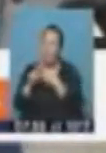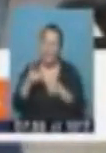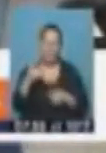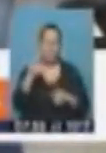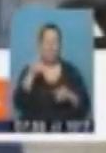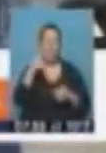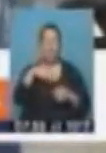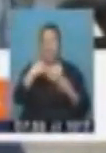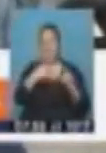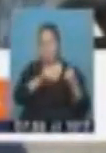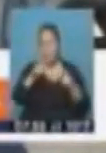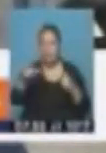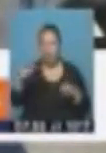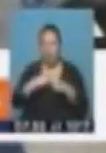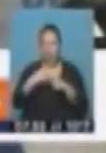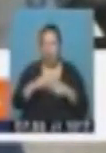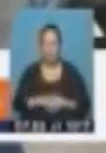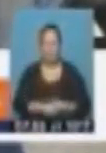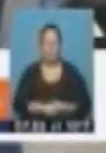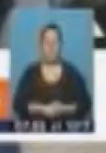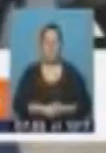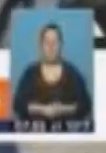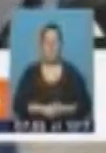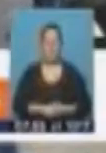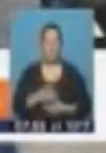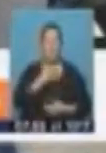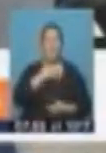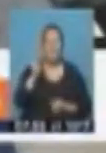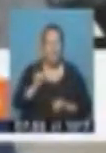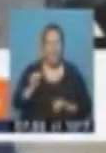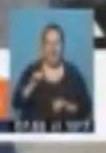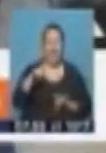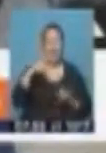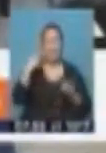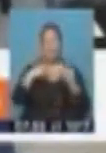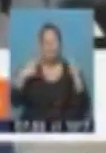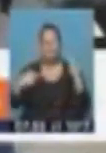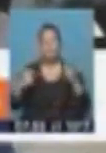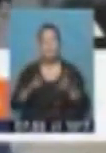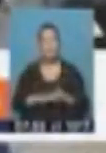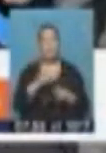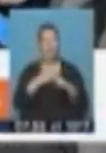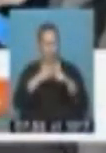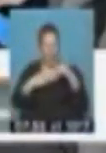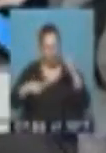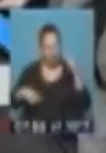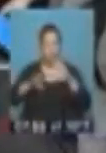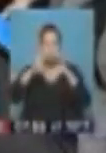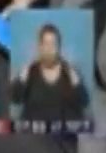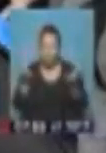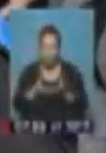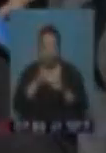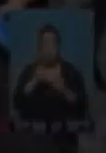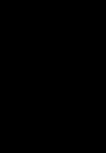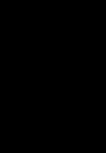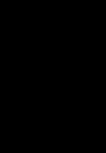con Larcher, son con Javier Fernández, son con Galea, son con Richarte, y detrás de todo ello con Estiuso.